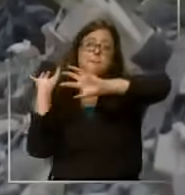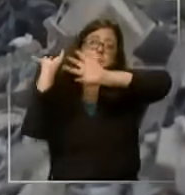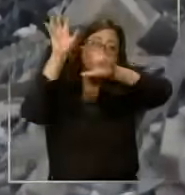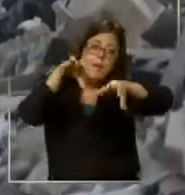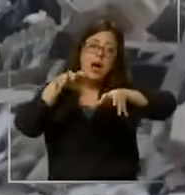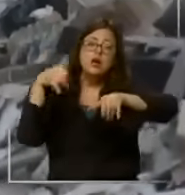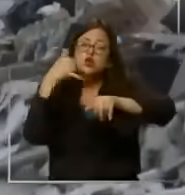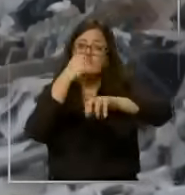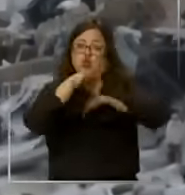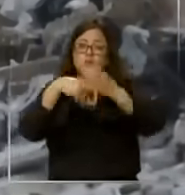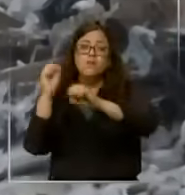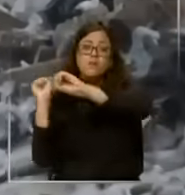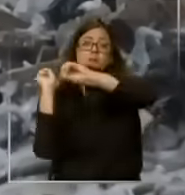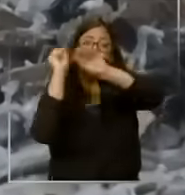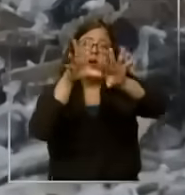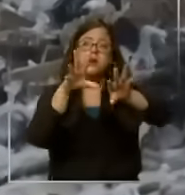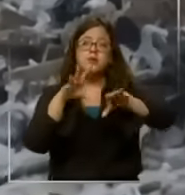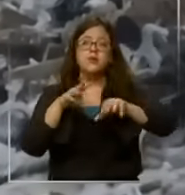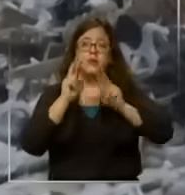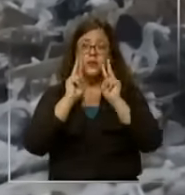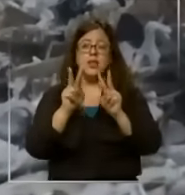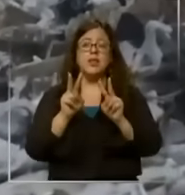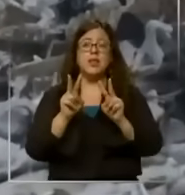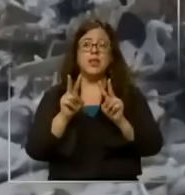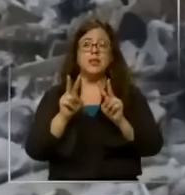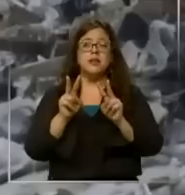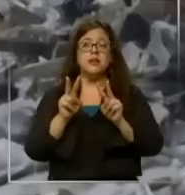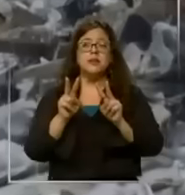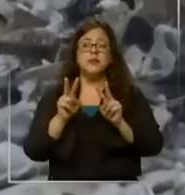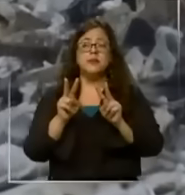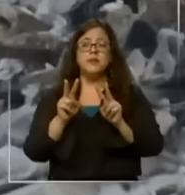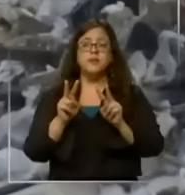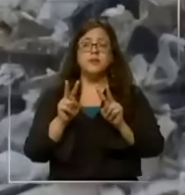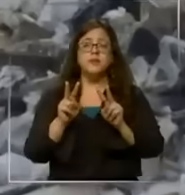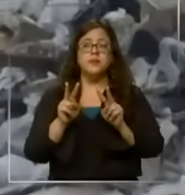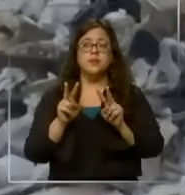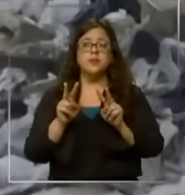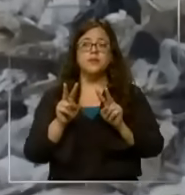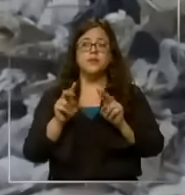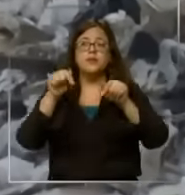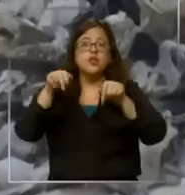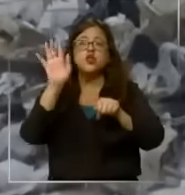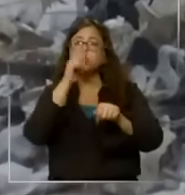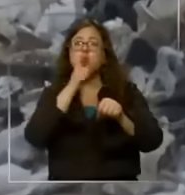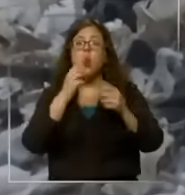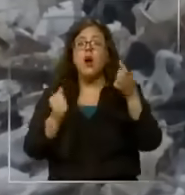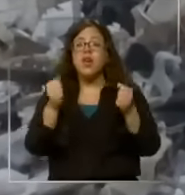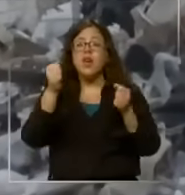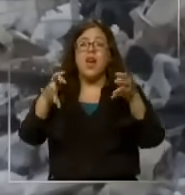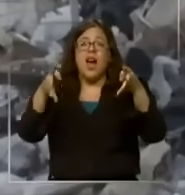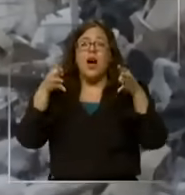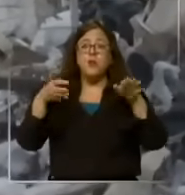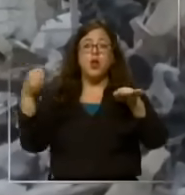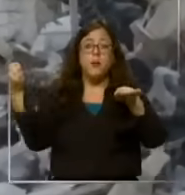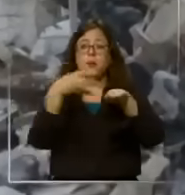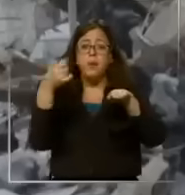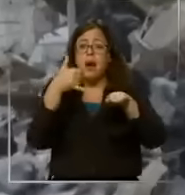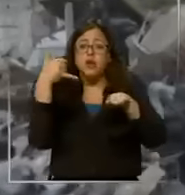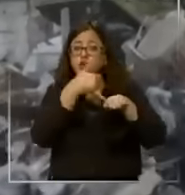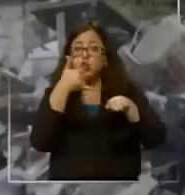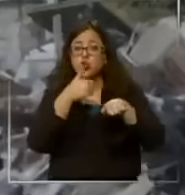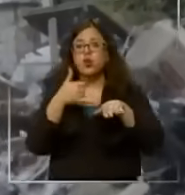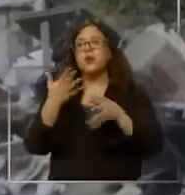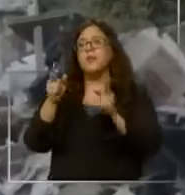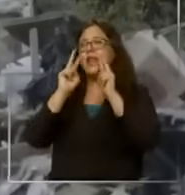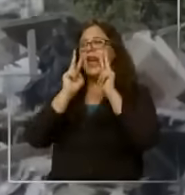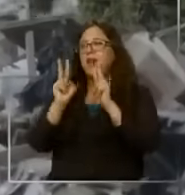basura. ¿Ve? Entonces... Pues no hay un servicio de retiro de basura. Aparte que si